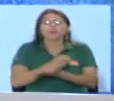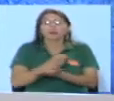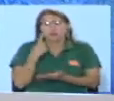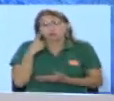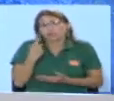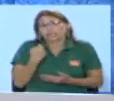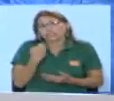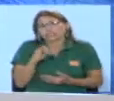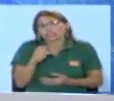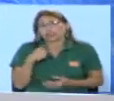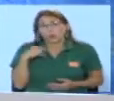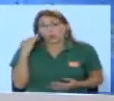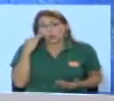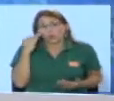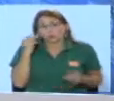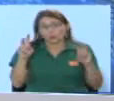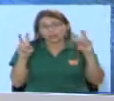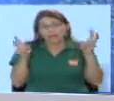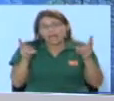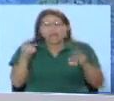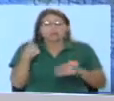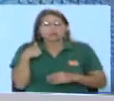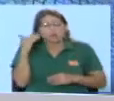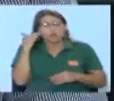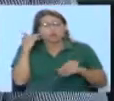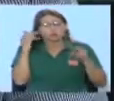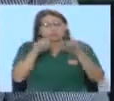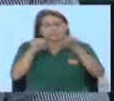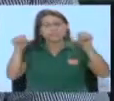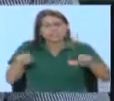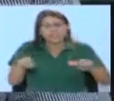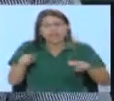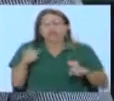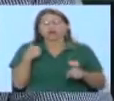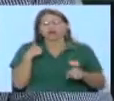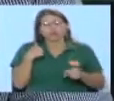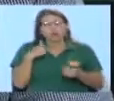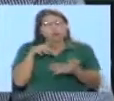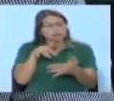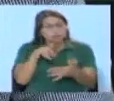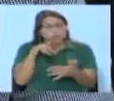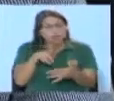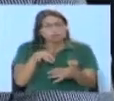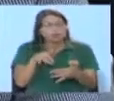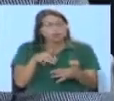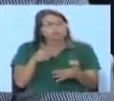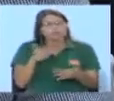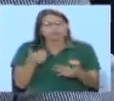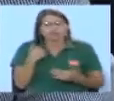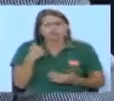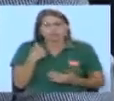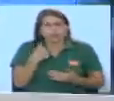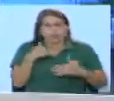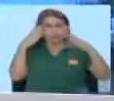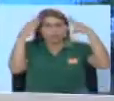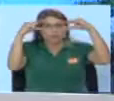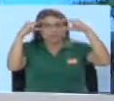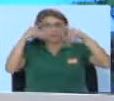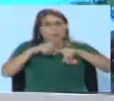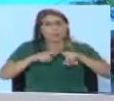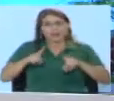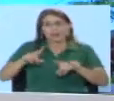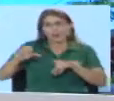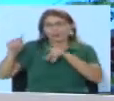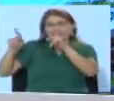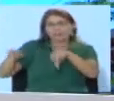conozco el sistema o si tengo ciertos estudios, pero hay otras personas para las cuales nos están hablando un poco en